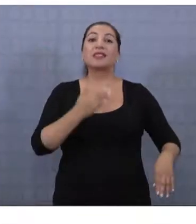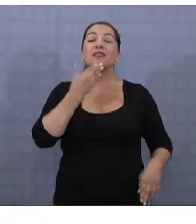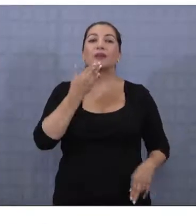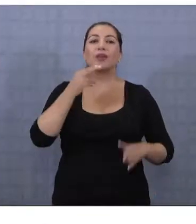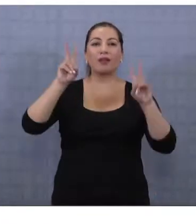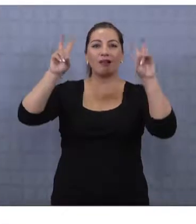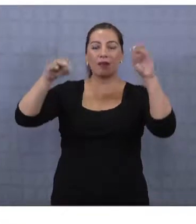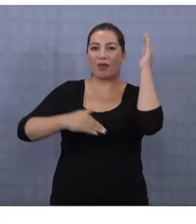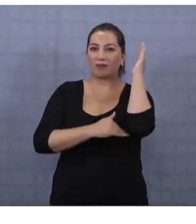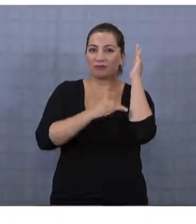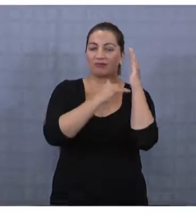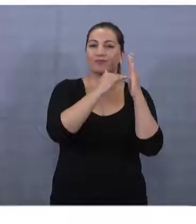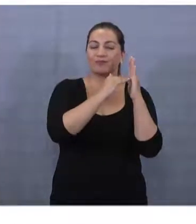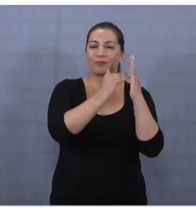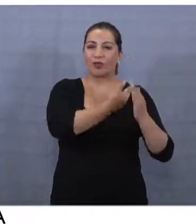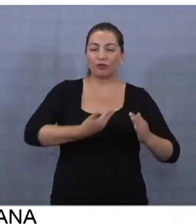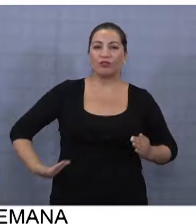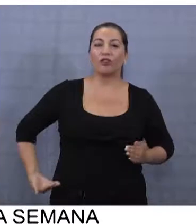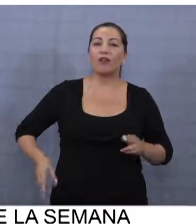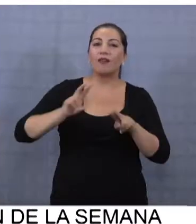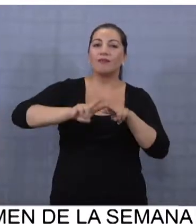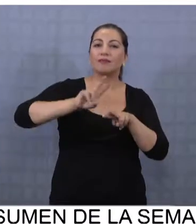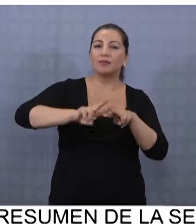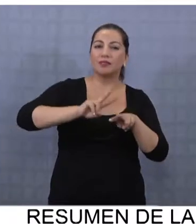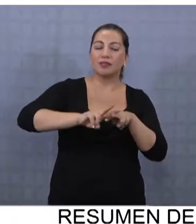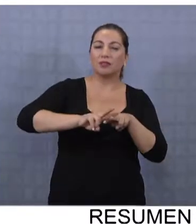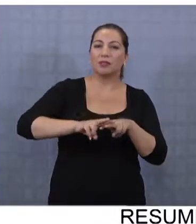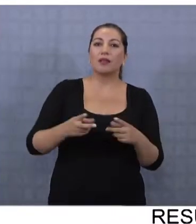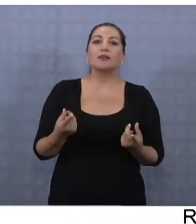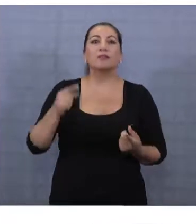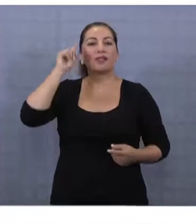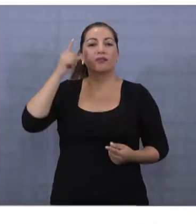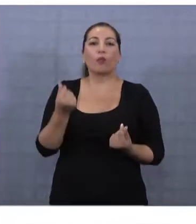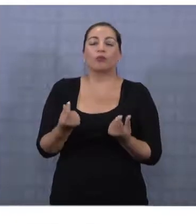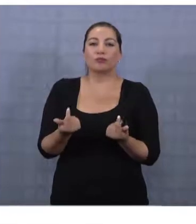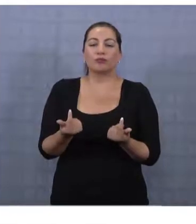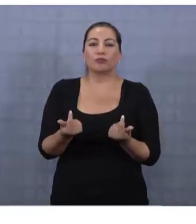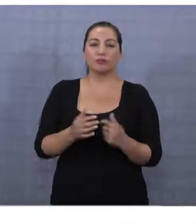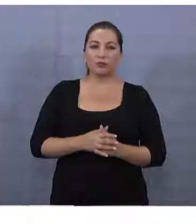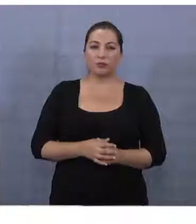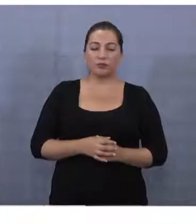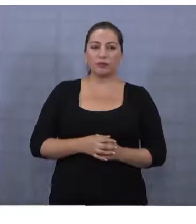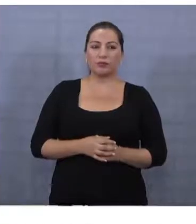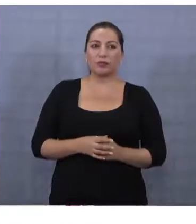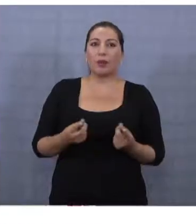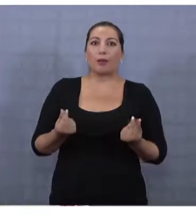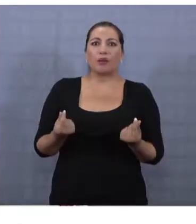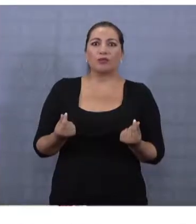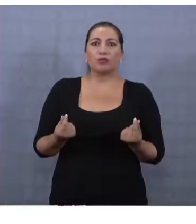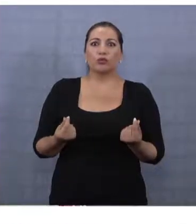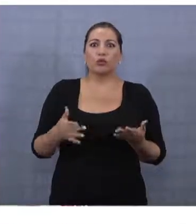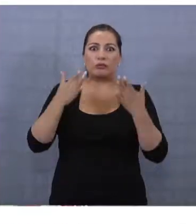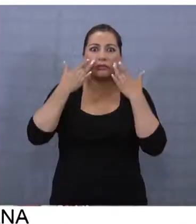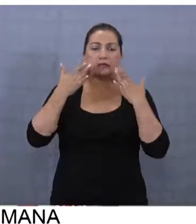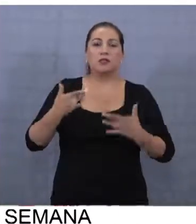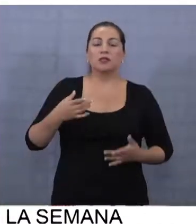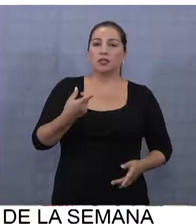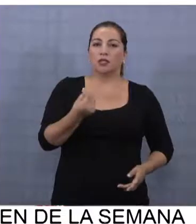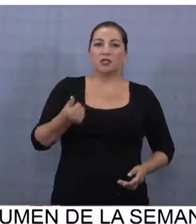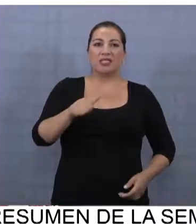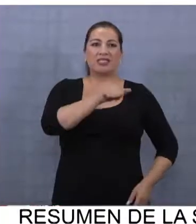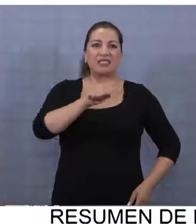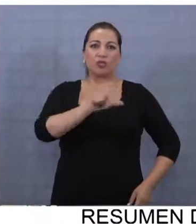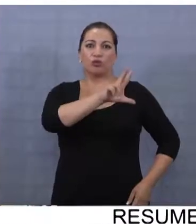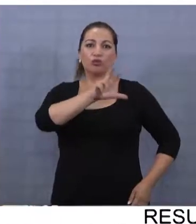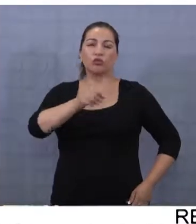reparación que se hace del edificio del gobierno regional y los montos de dichas obras. Un monto escandaloso, más de 600,